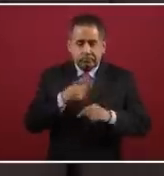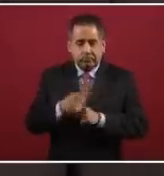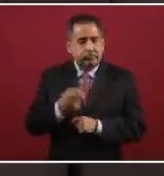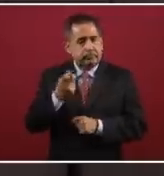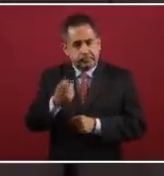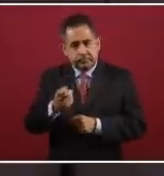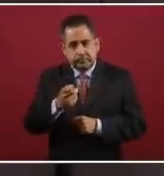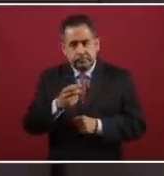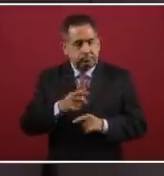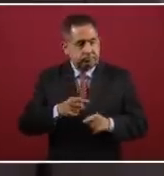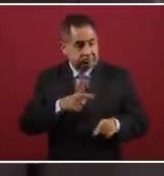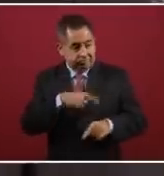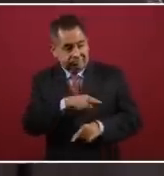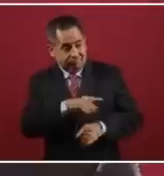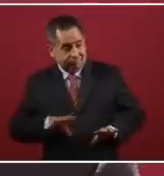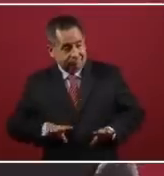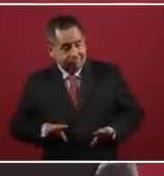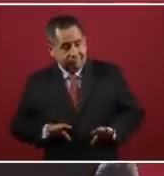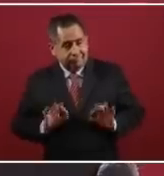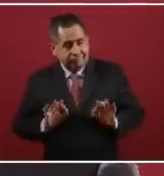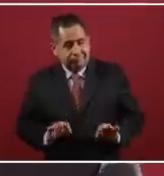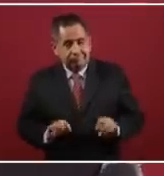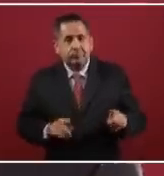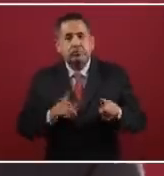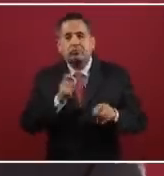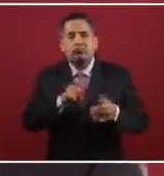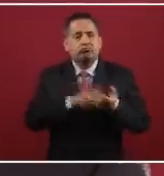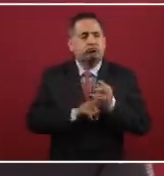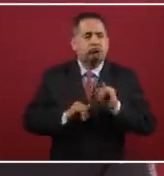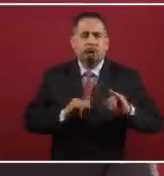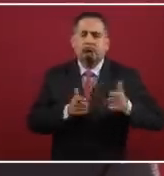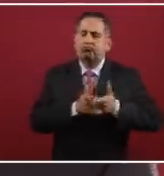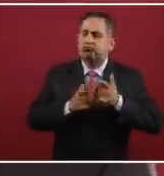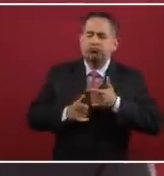esas actitudes no son de izquierda,